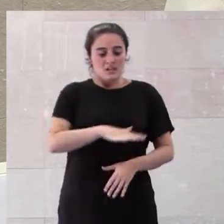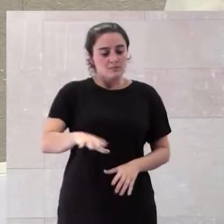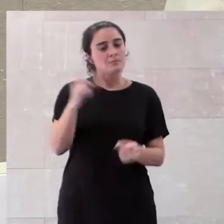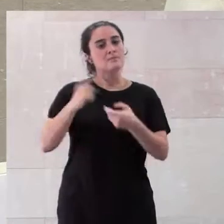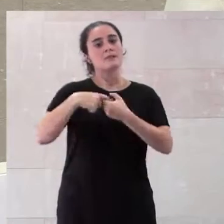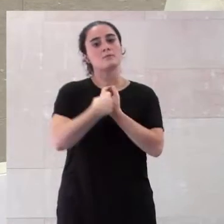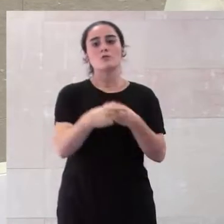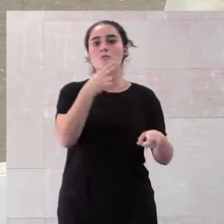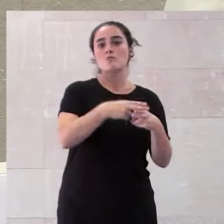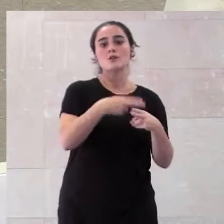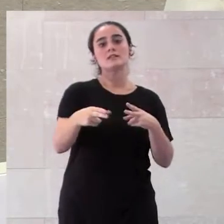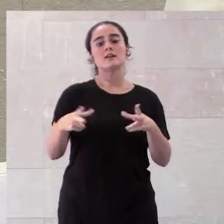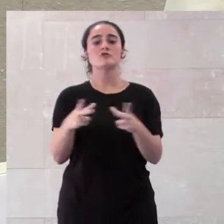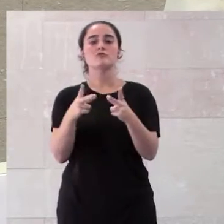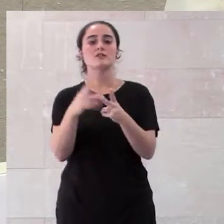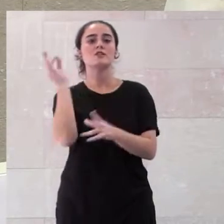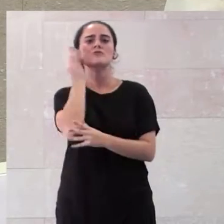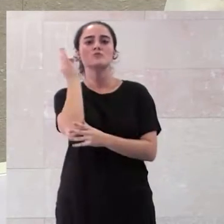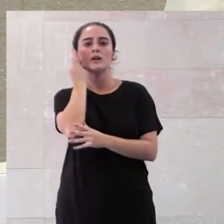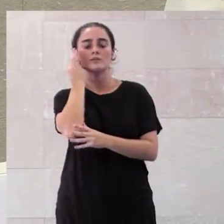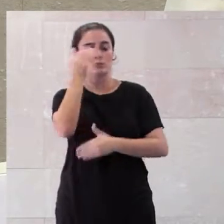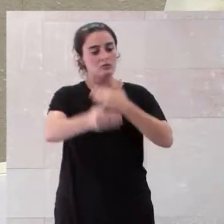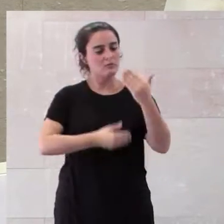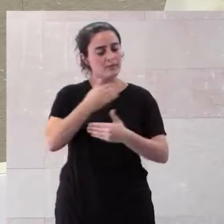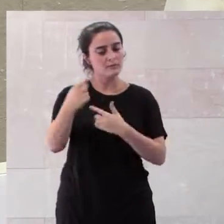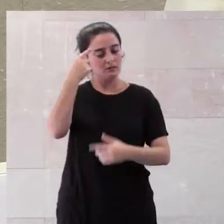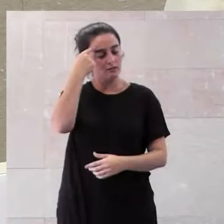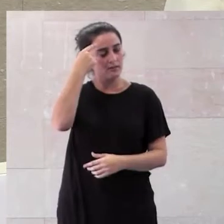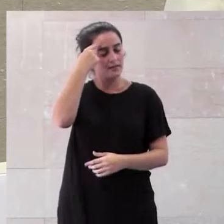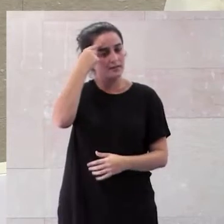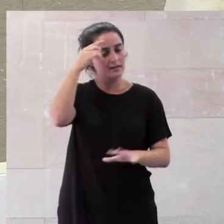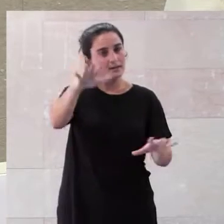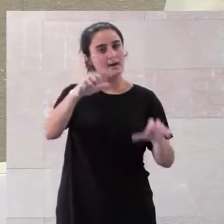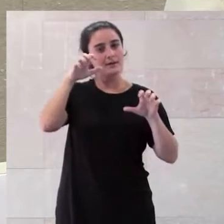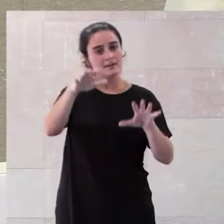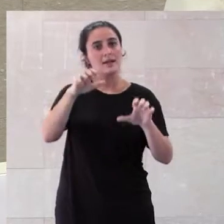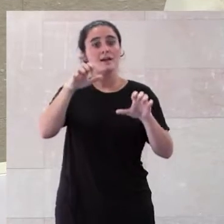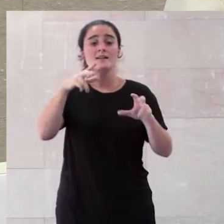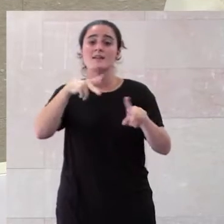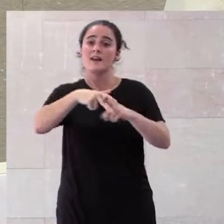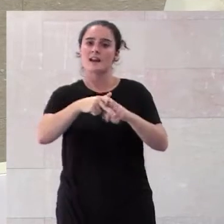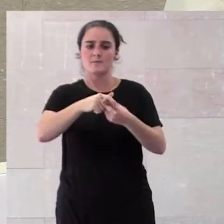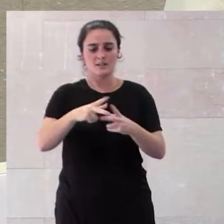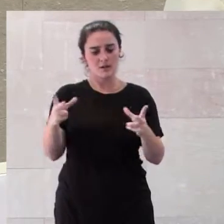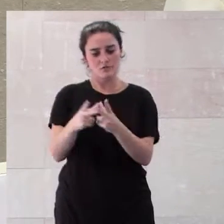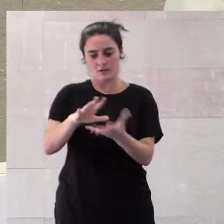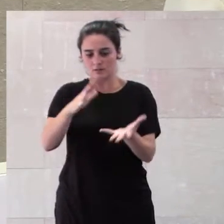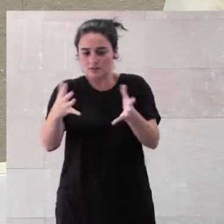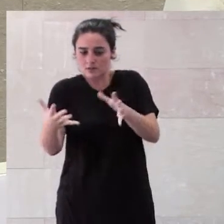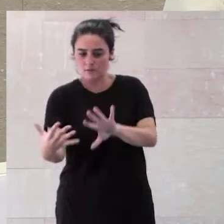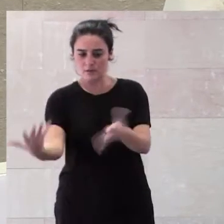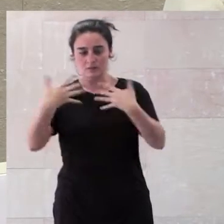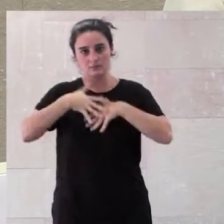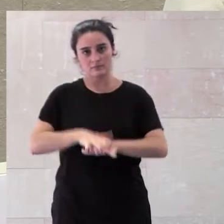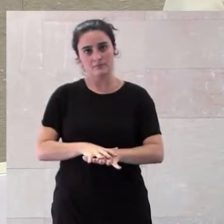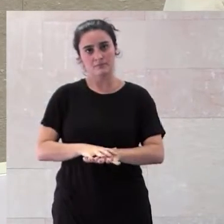mujeres a través de un proceso de concienciación, aprendizaje y de adquisición de herramientas para la transformación social, pero también contempla